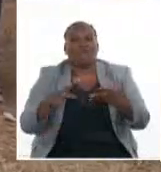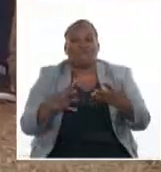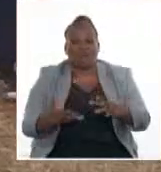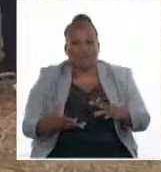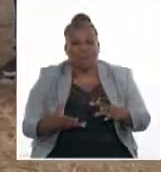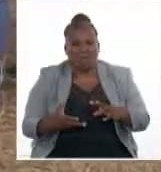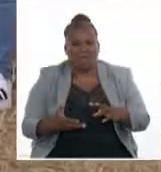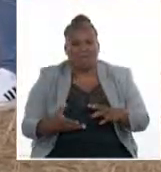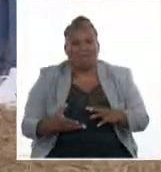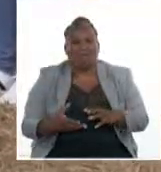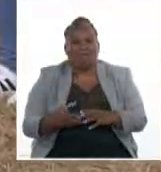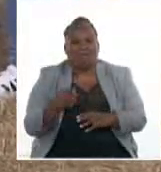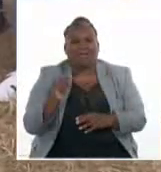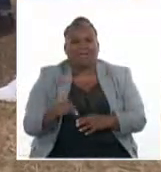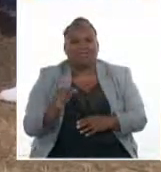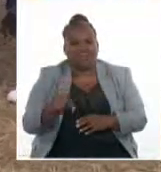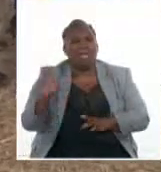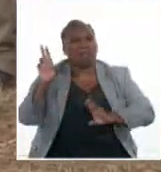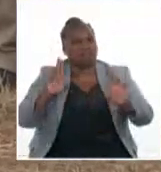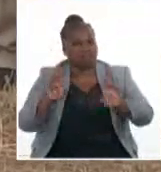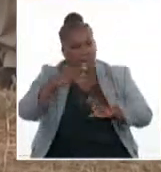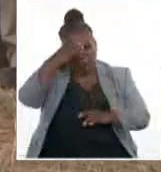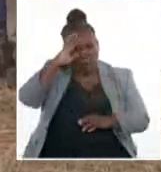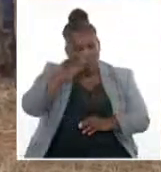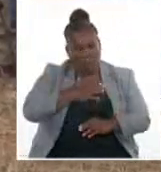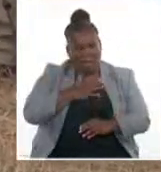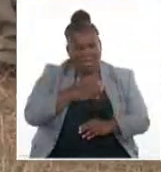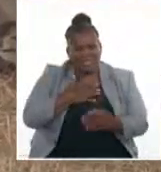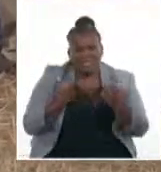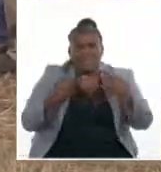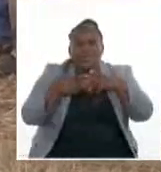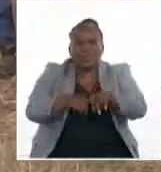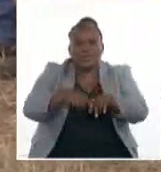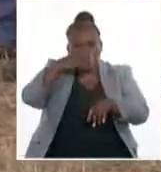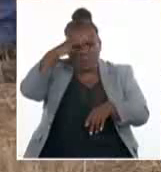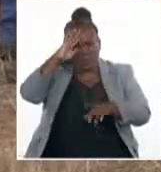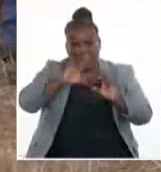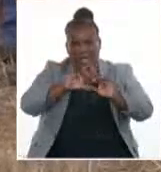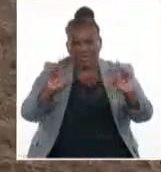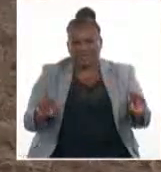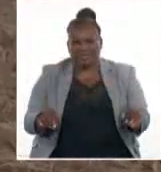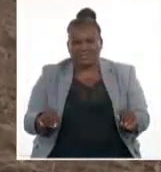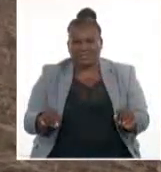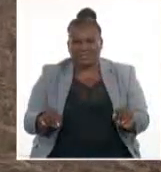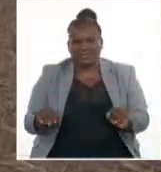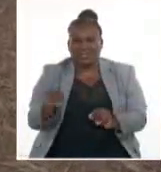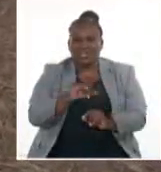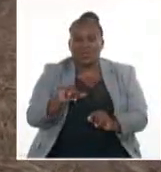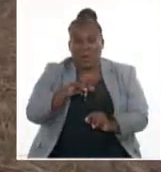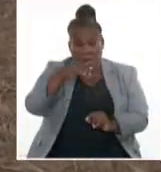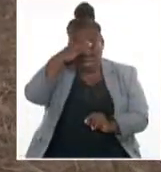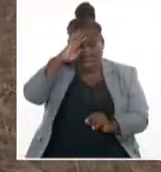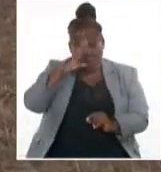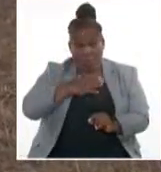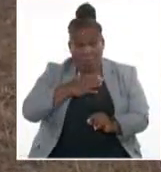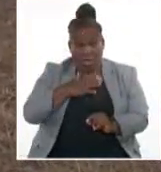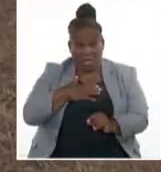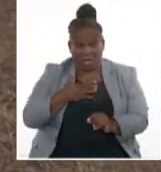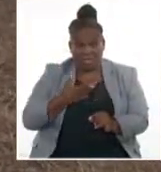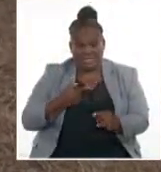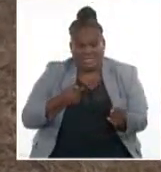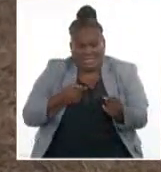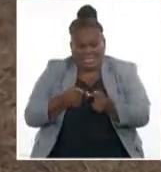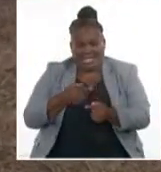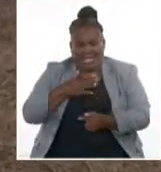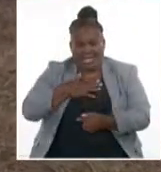de estar con Cuba, de estar junto a Cuba y que también Cuba esté cerca